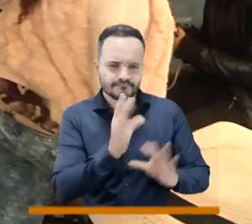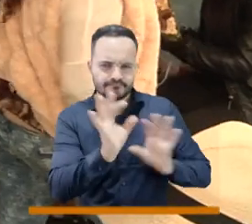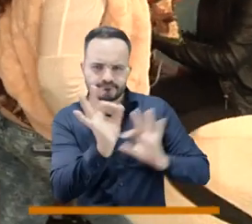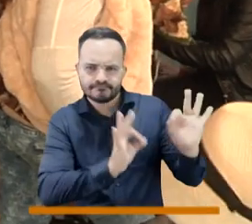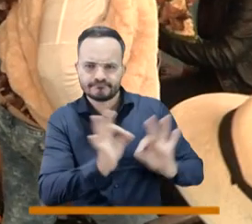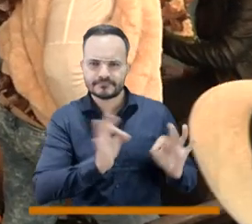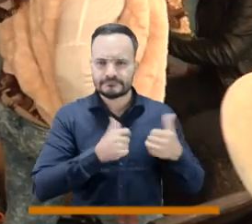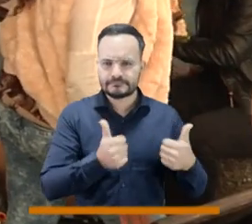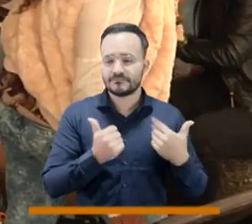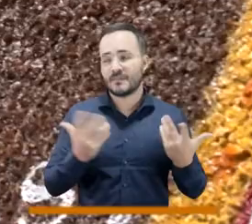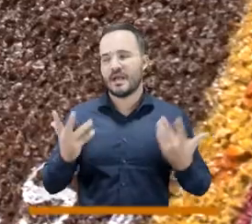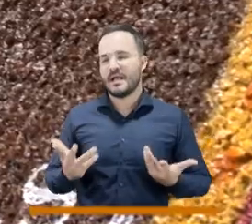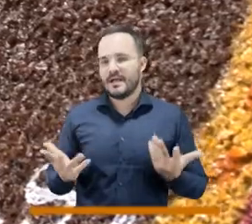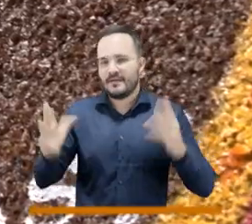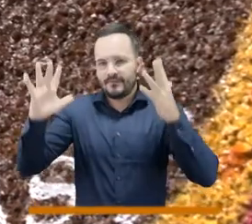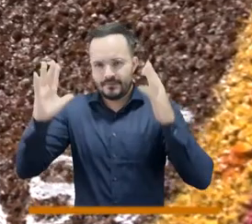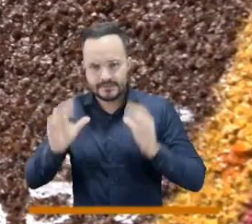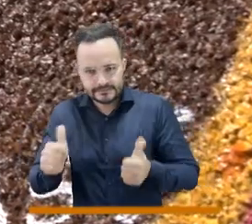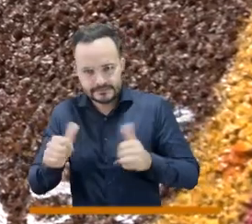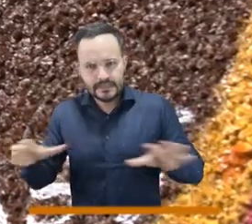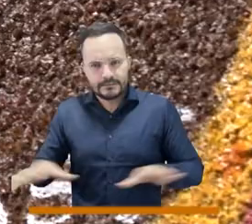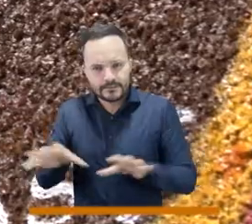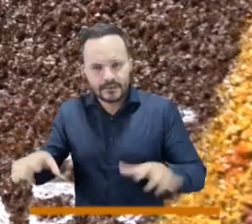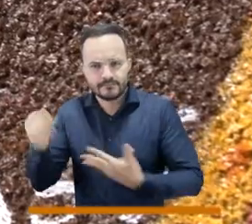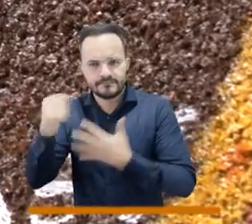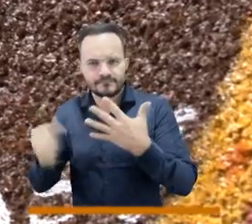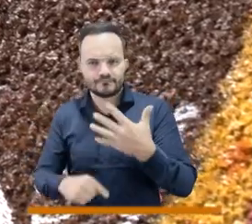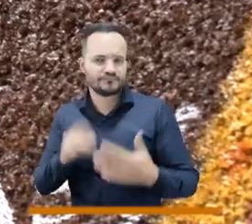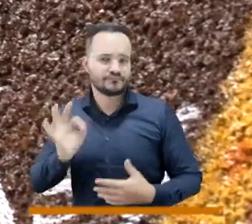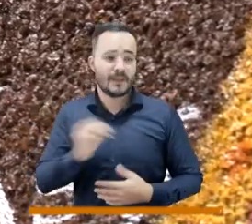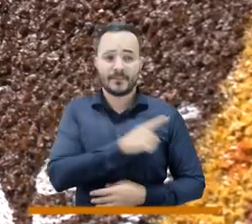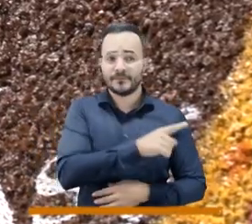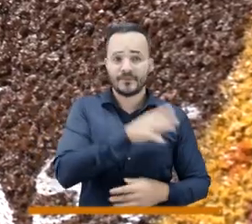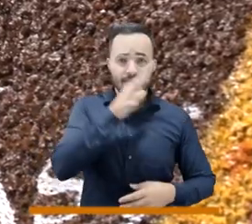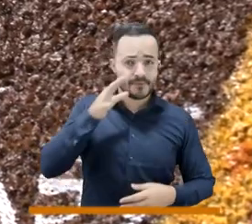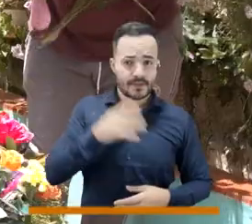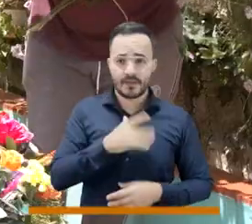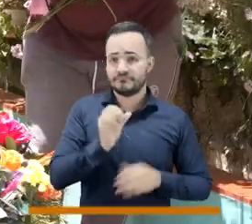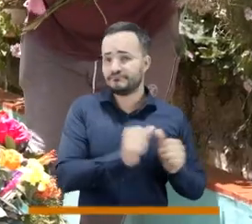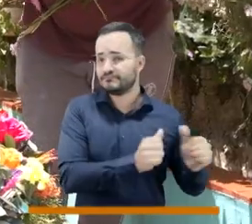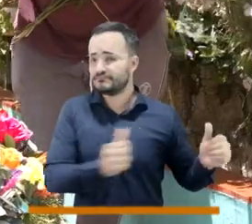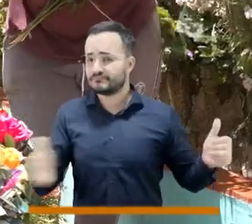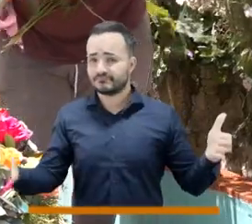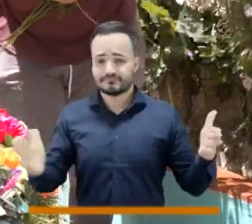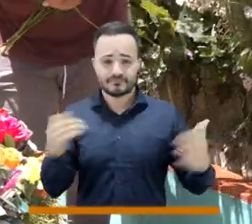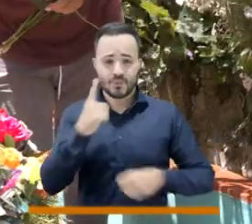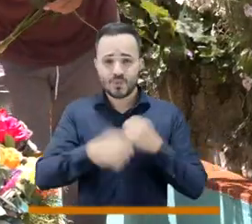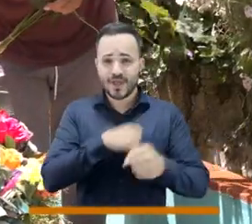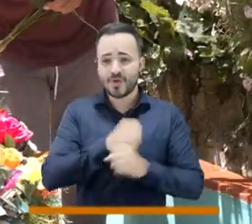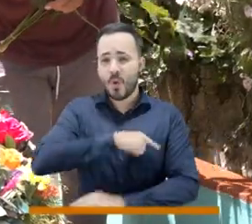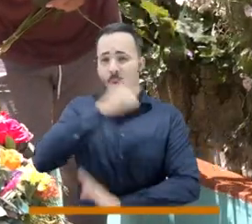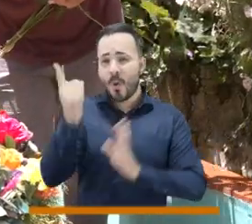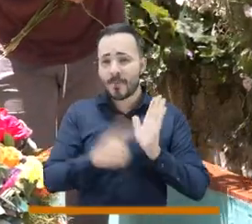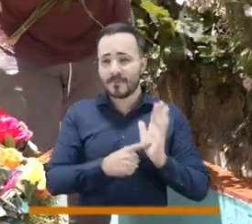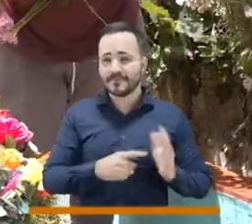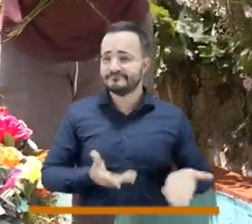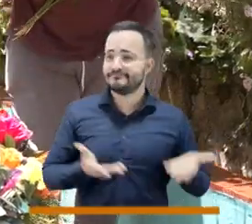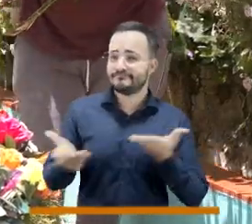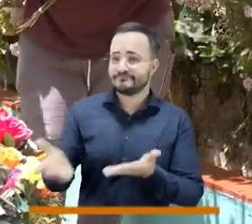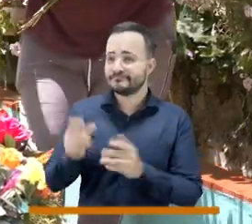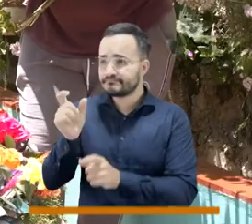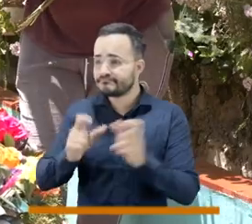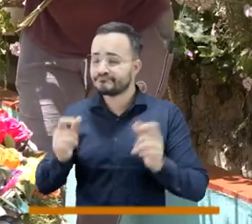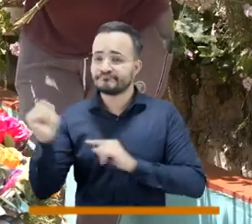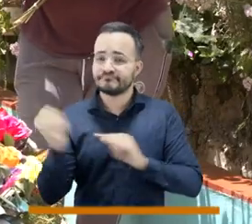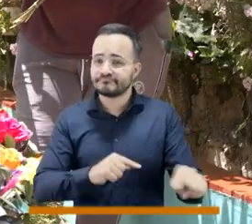feria. Estas fincas silleteras están todo el año para el turismo, todo el año. Las manos de ellos,